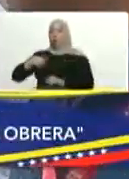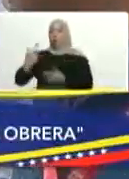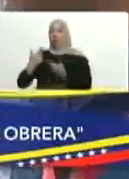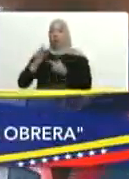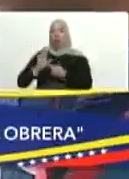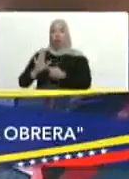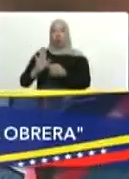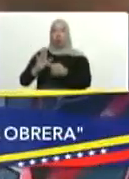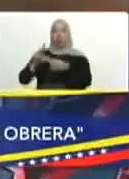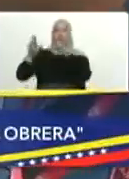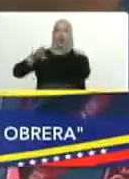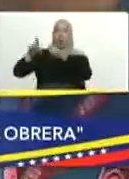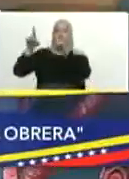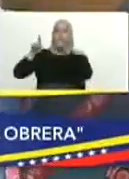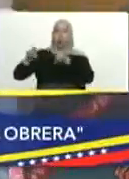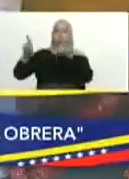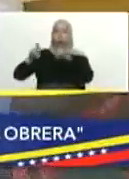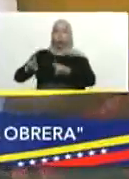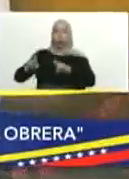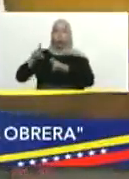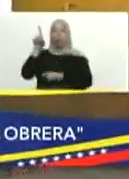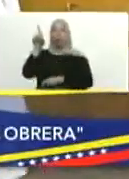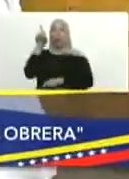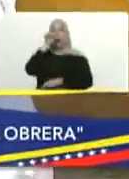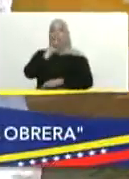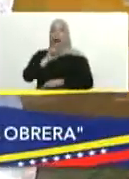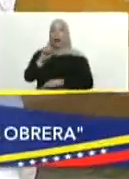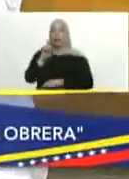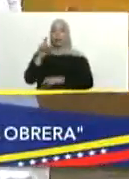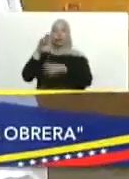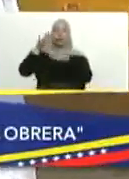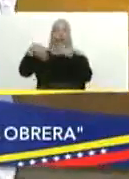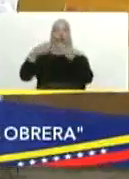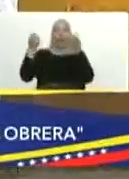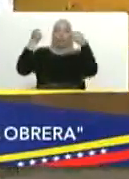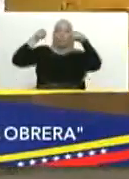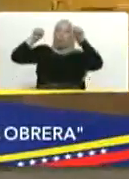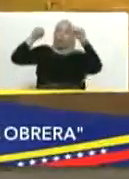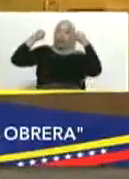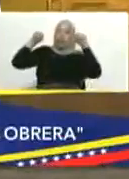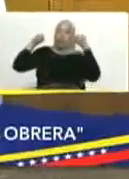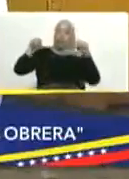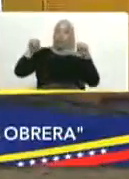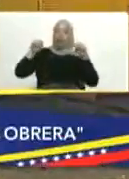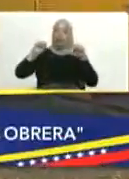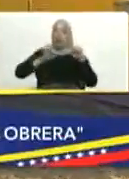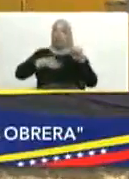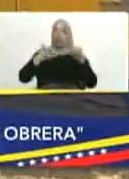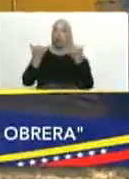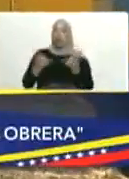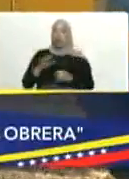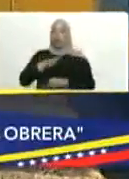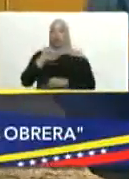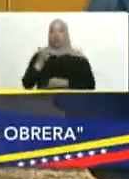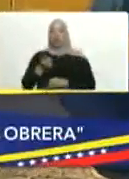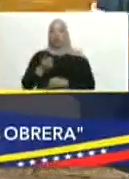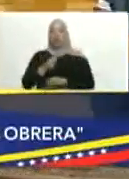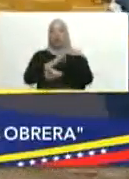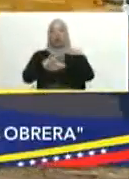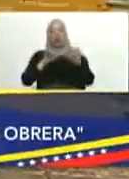prototipo que se sometió a pruebas Durante un año se le hicieron todo tipo de ensayo y pasó la prueba justamente estamos